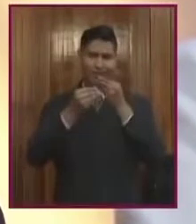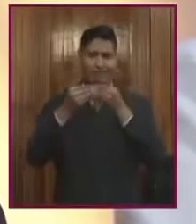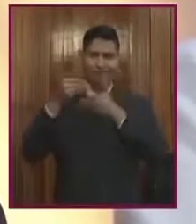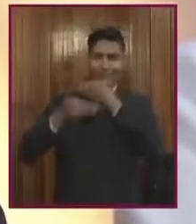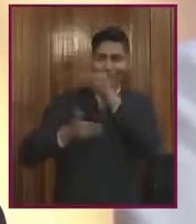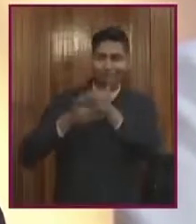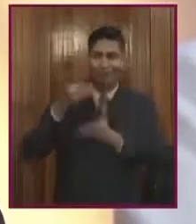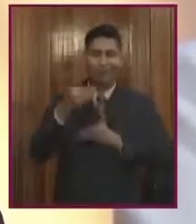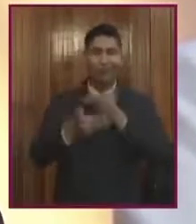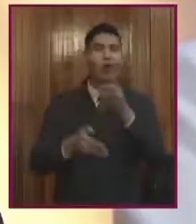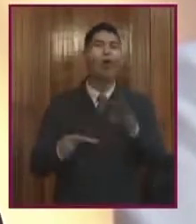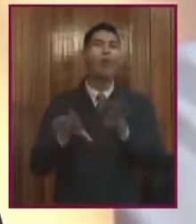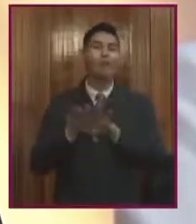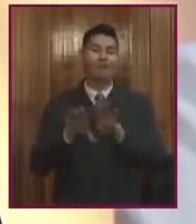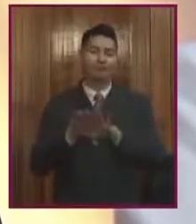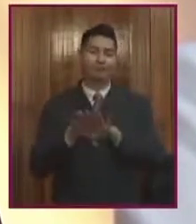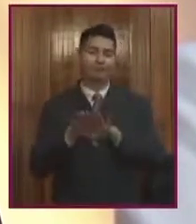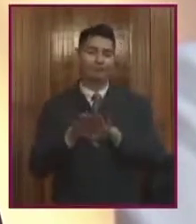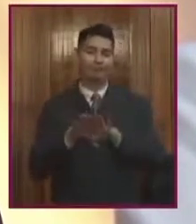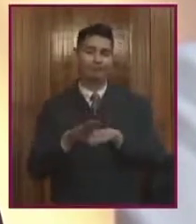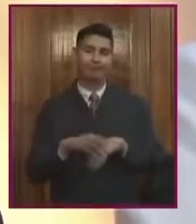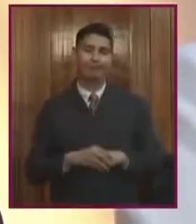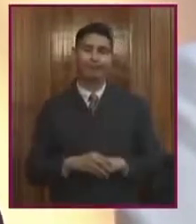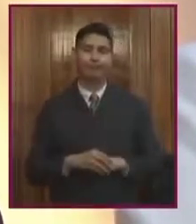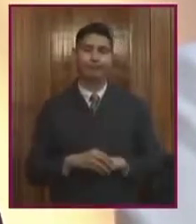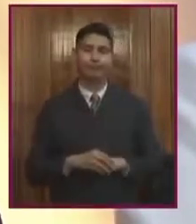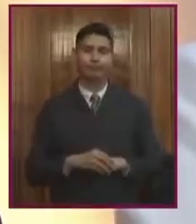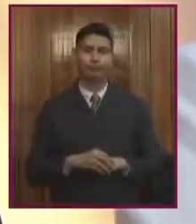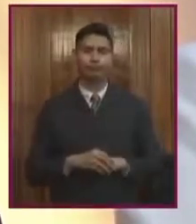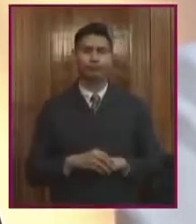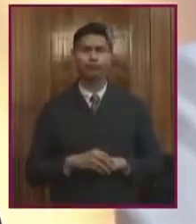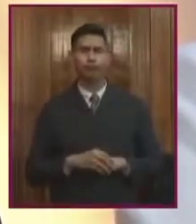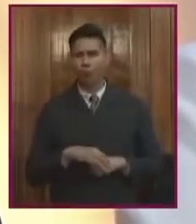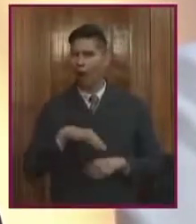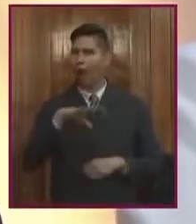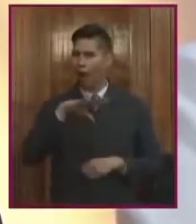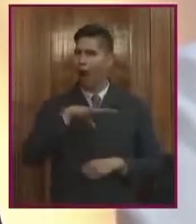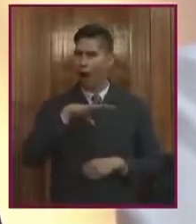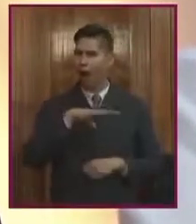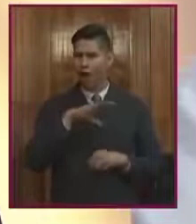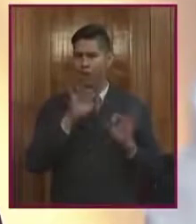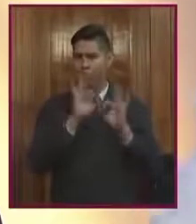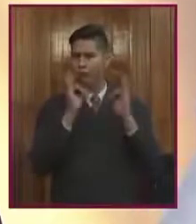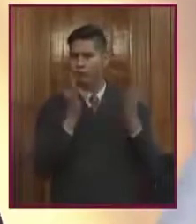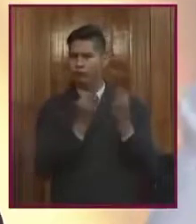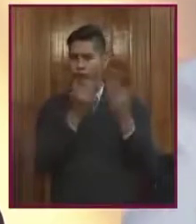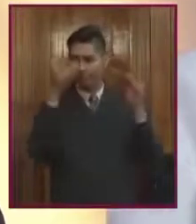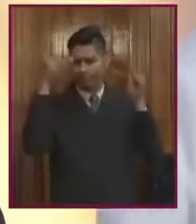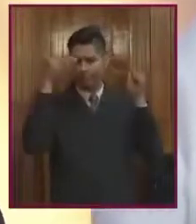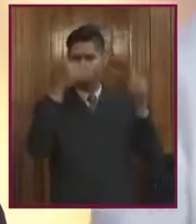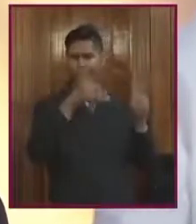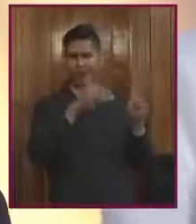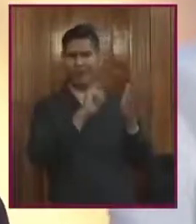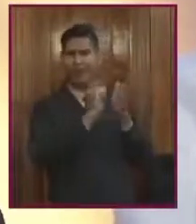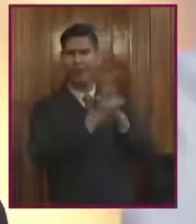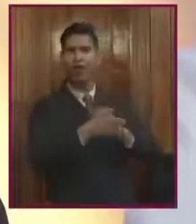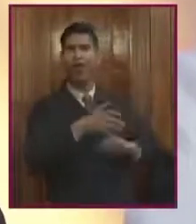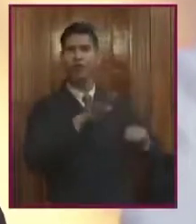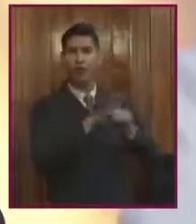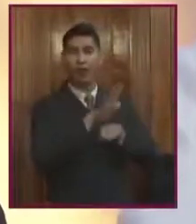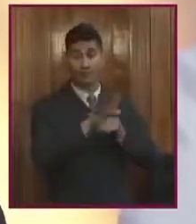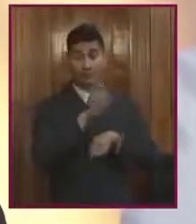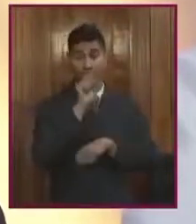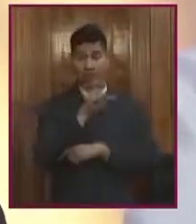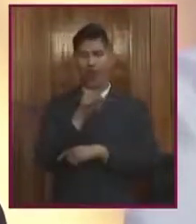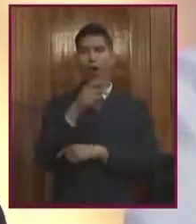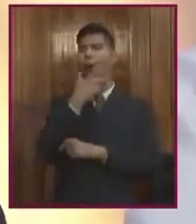avanzando en mis aprendizajes. Varios modelos pedagógicos, como el establecido por Freinet,